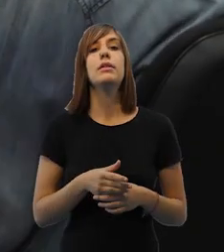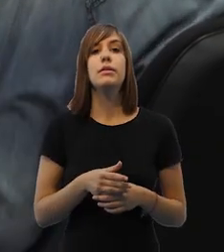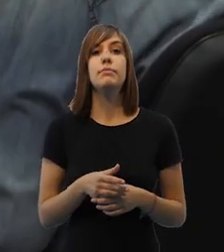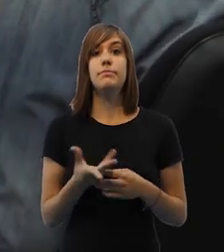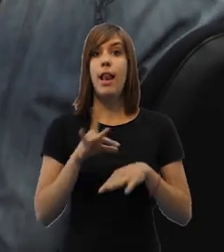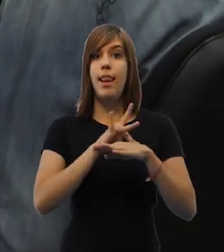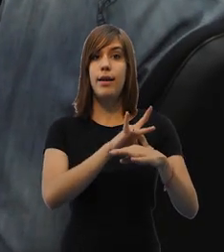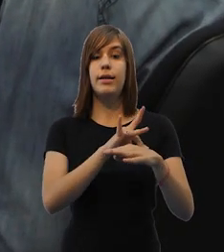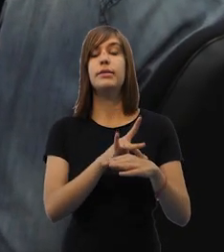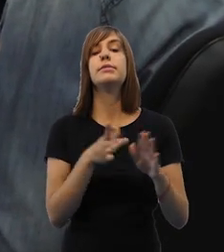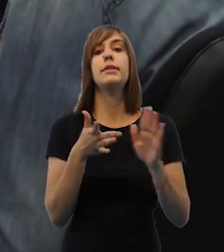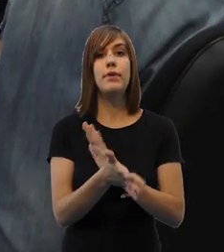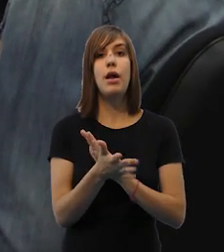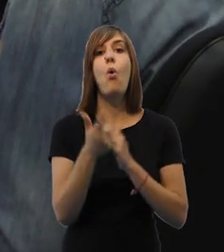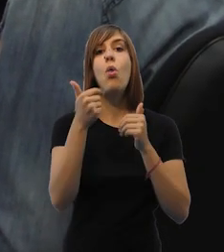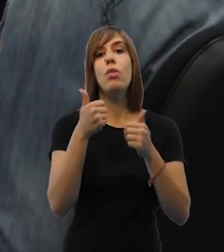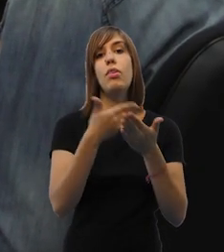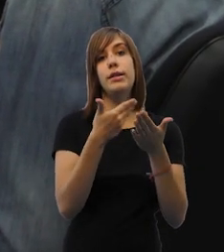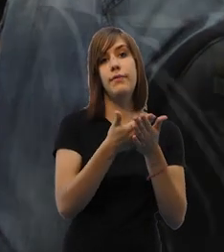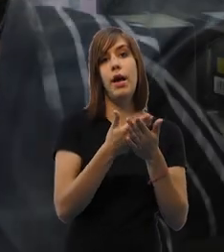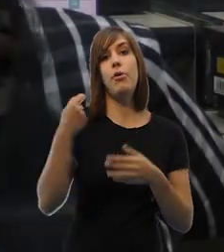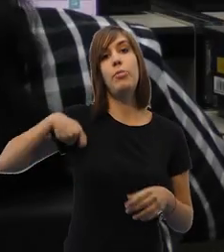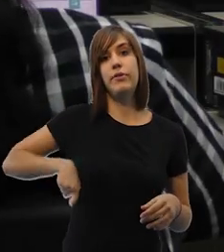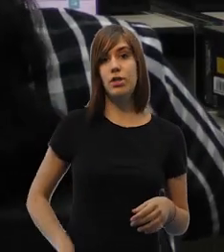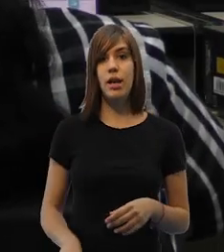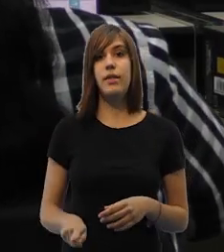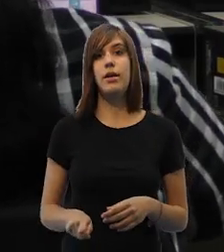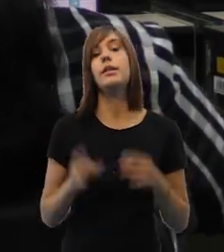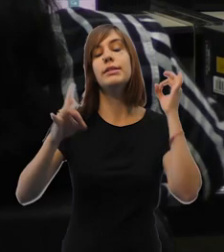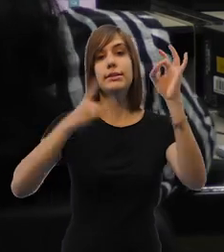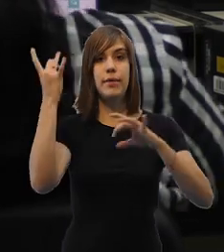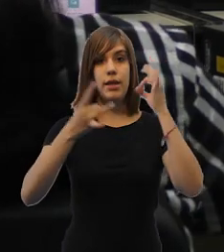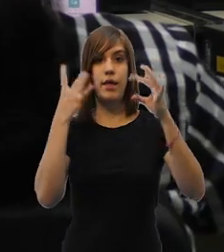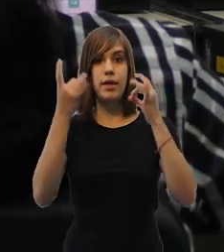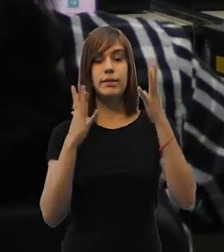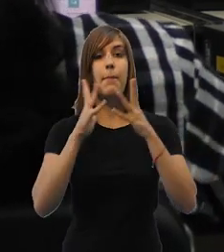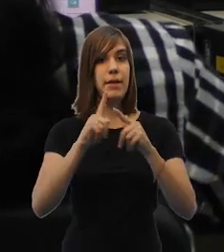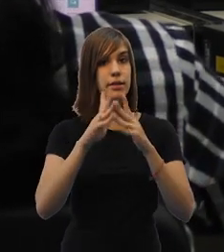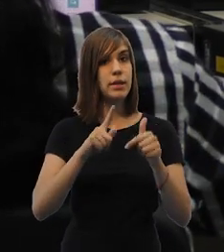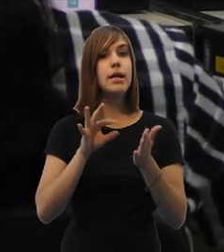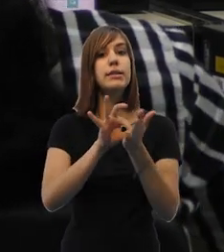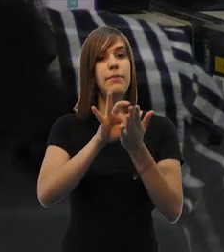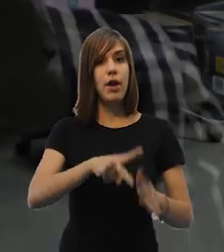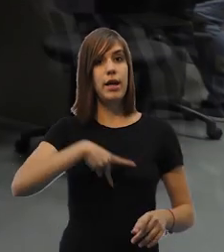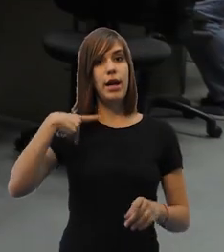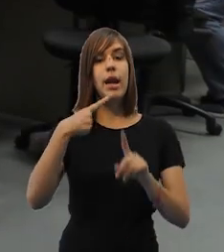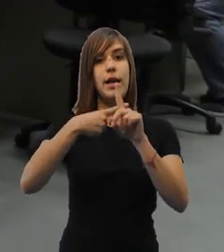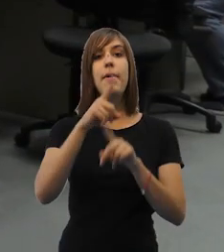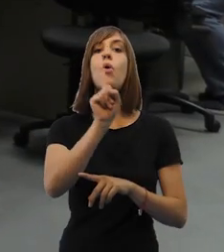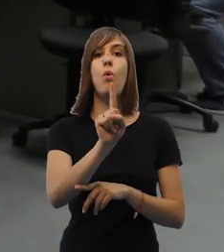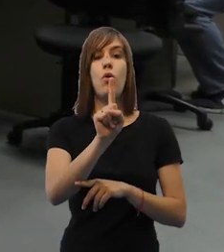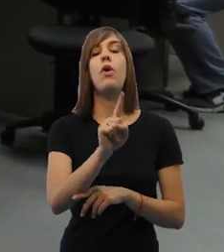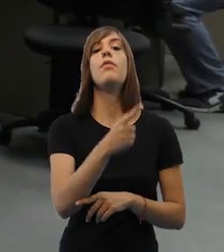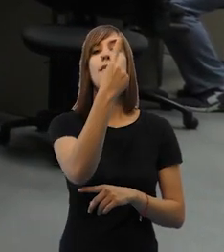El itinerario consiste en un certificado de profesionalidad de actividades administrativas y servicios generales de nivel 1